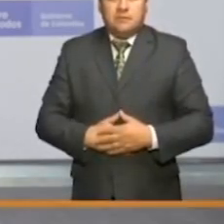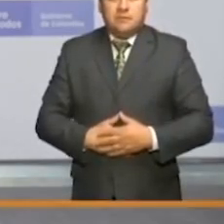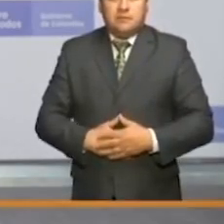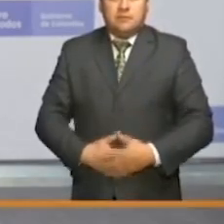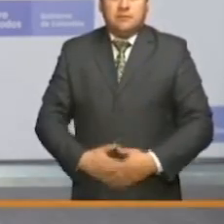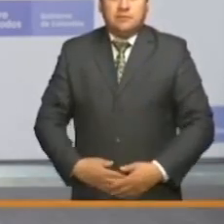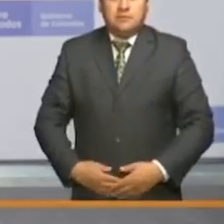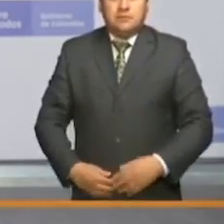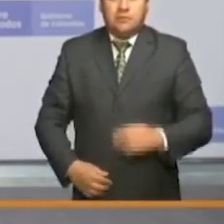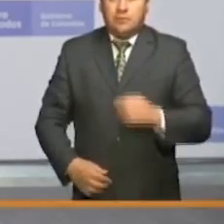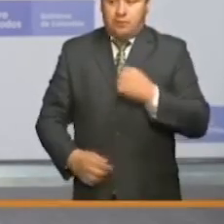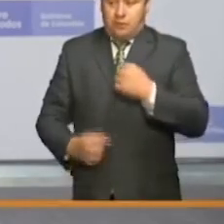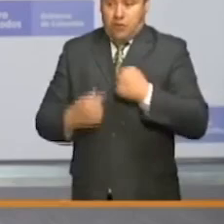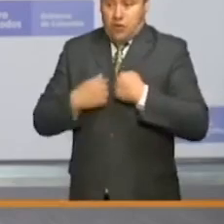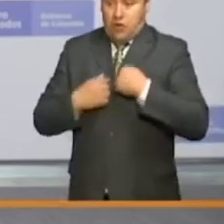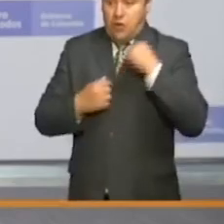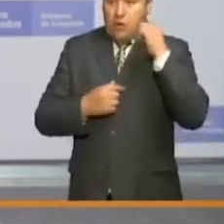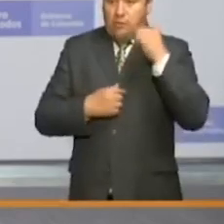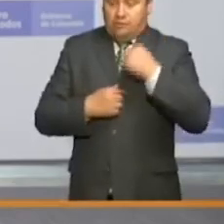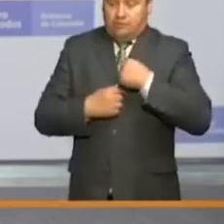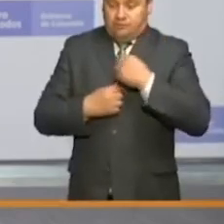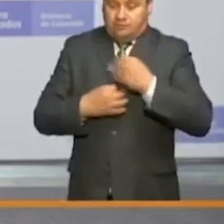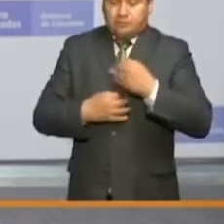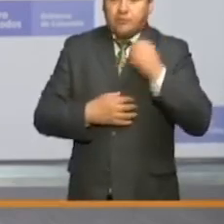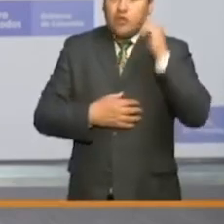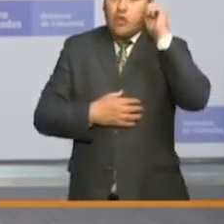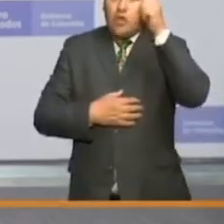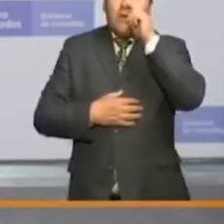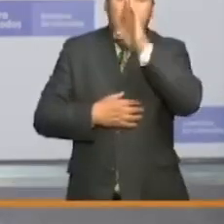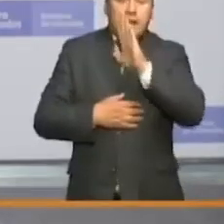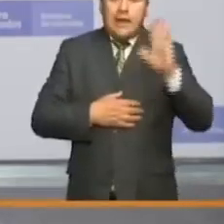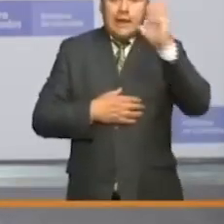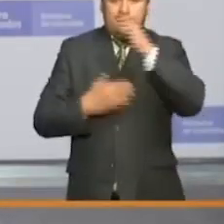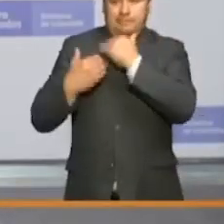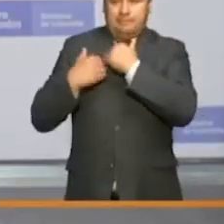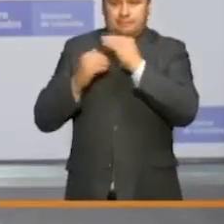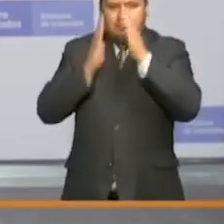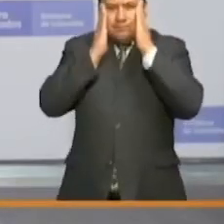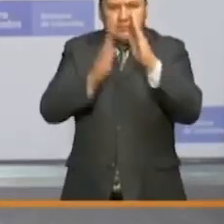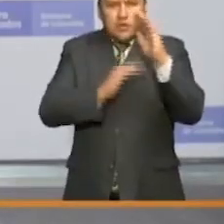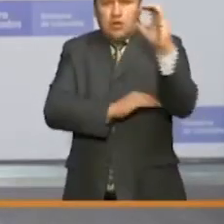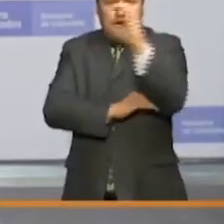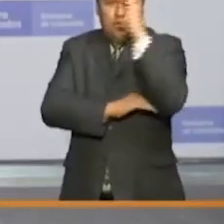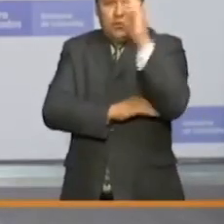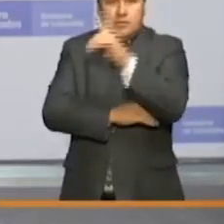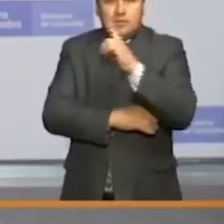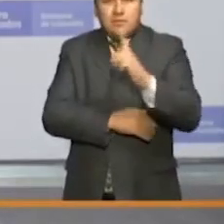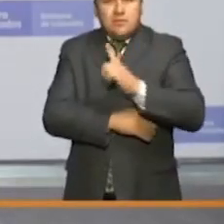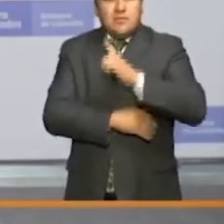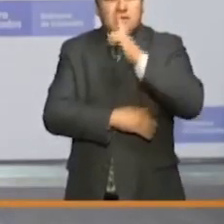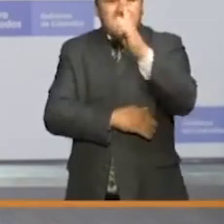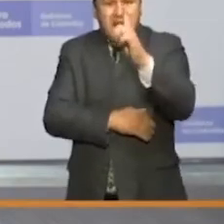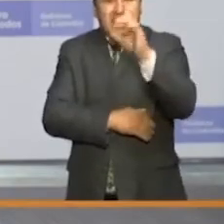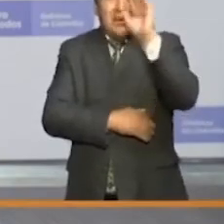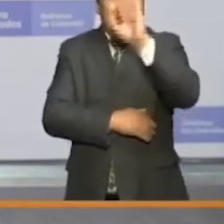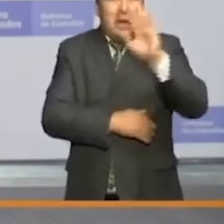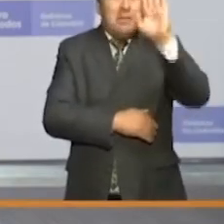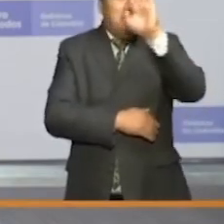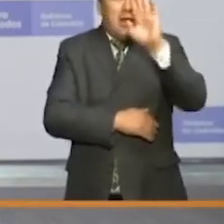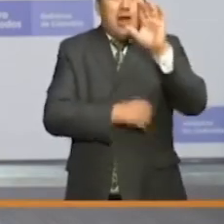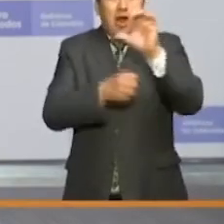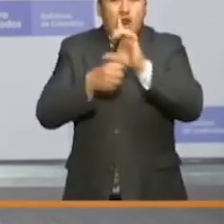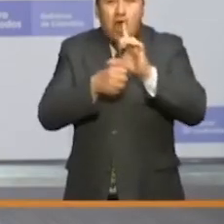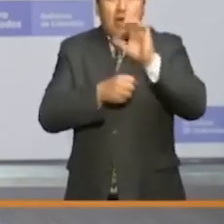como gobierno nacional queremos darle claridad a los colombianos y a los líderes y a los mandatarios regionales y locales